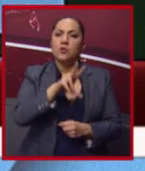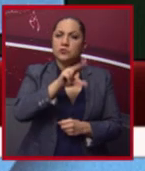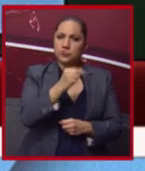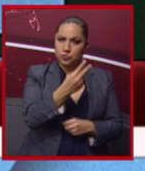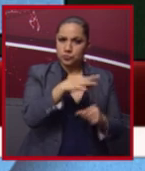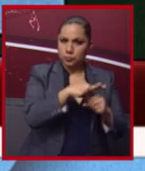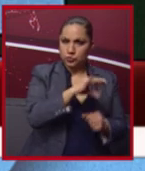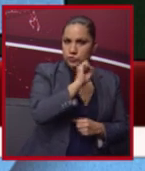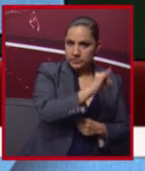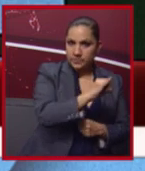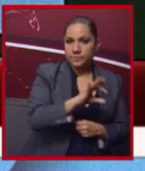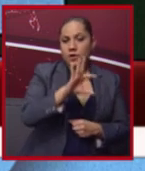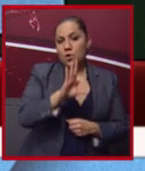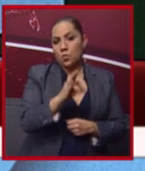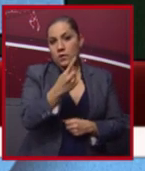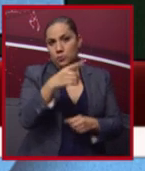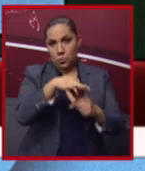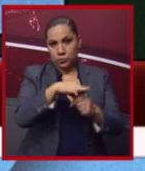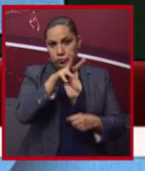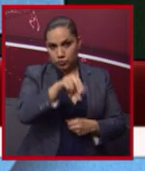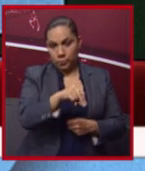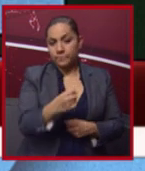41 en contra y una abstención.